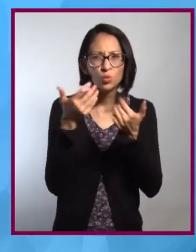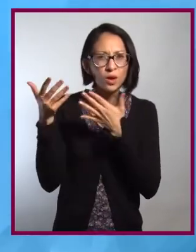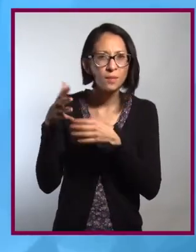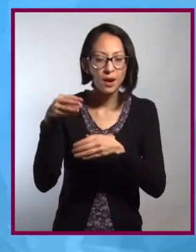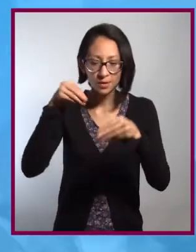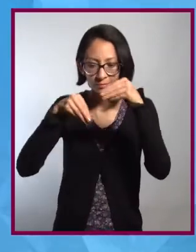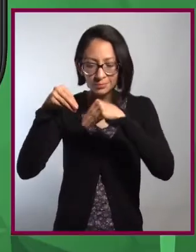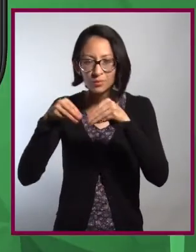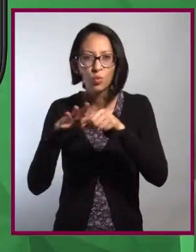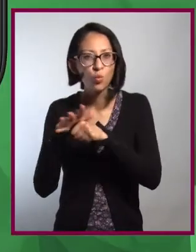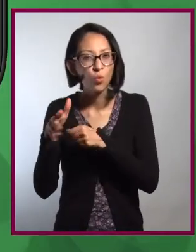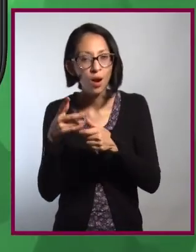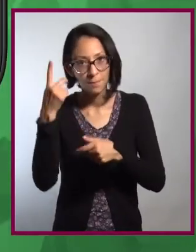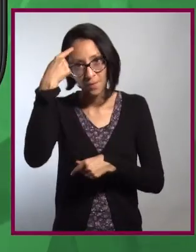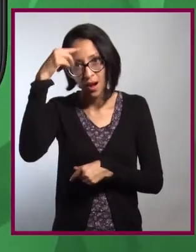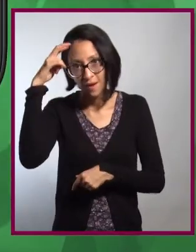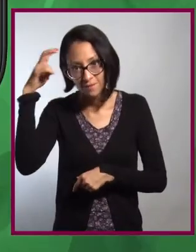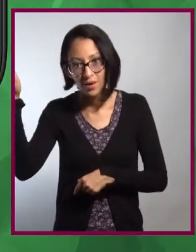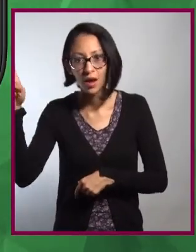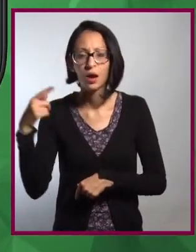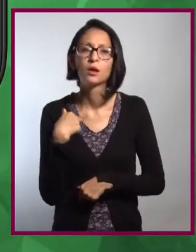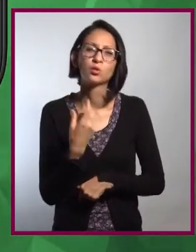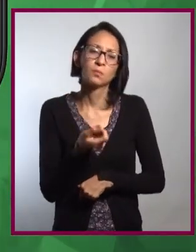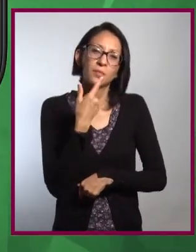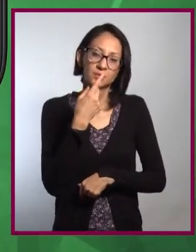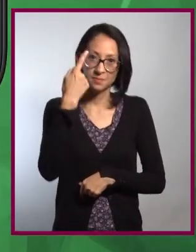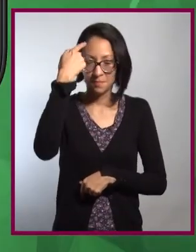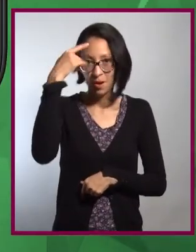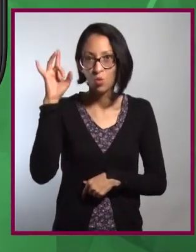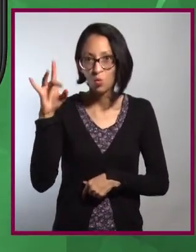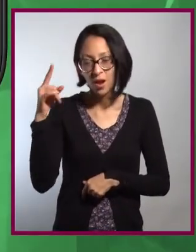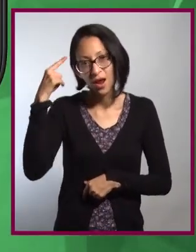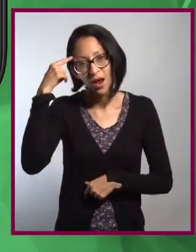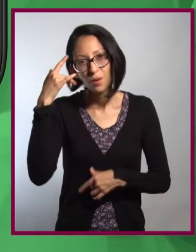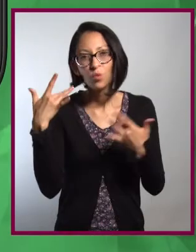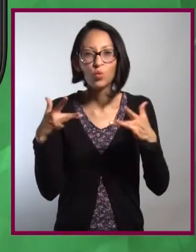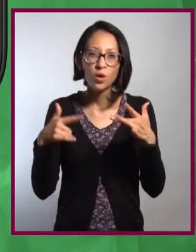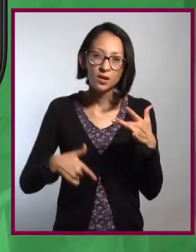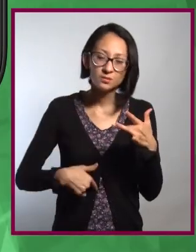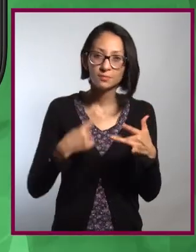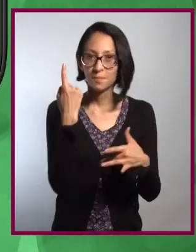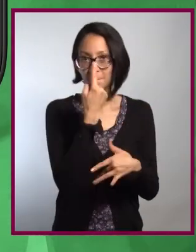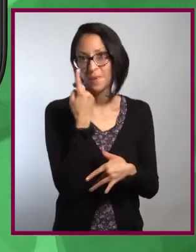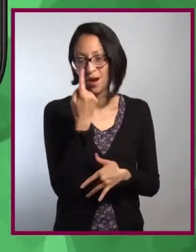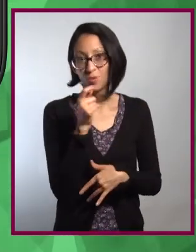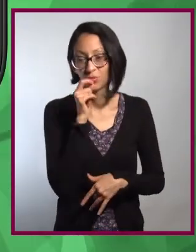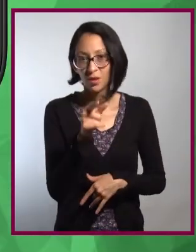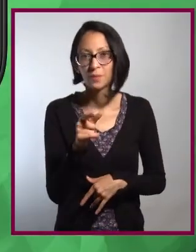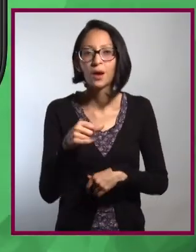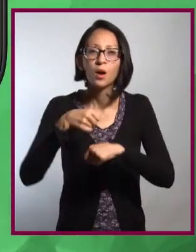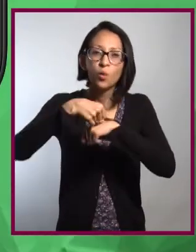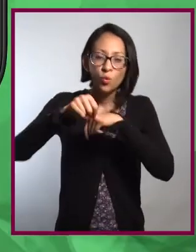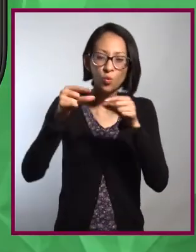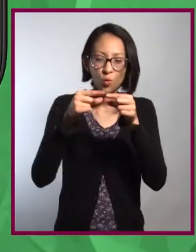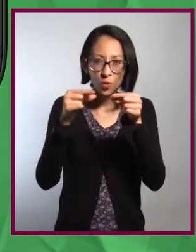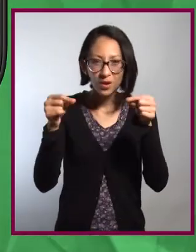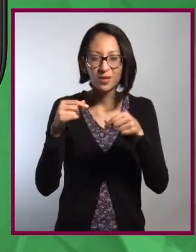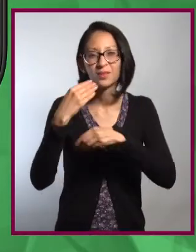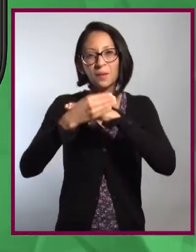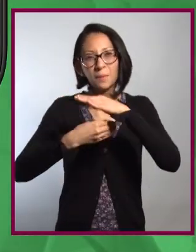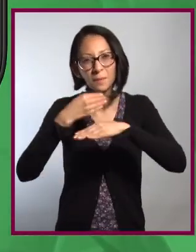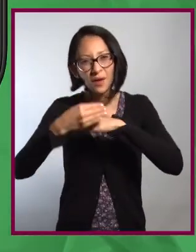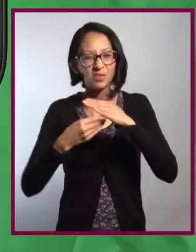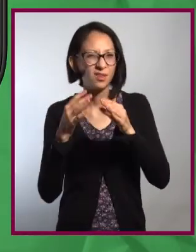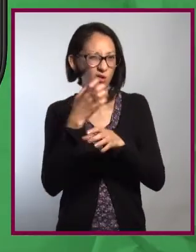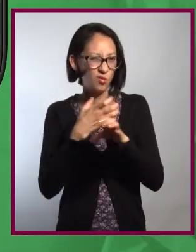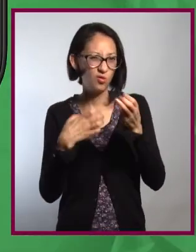un viaje? Para el dolor de cabeza, para el dolor de estómago y mareo, así como curitas, vendas y cosas esenciales